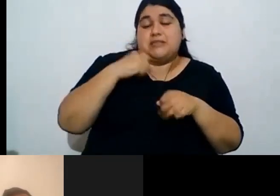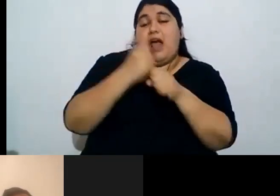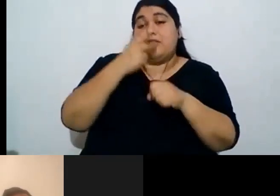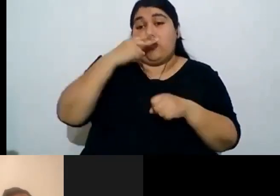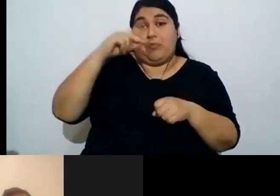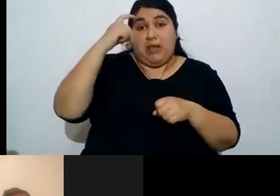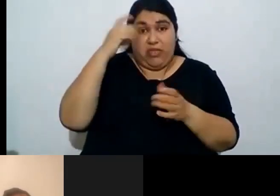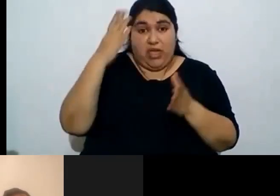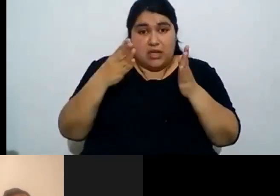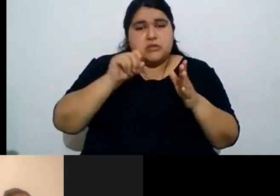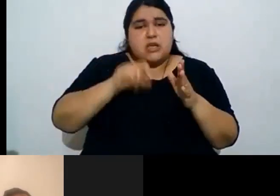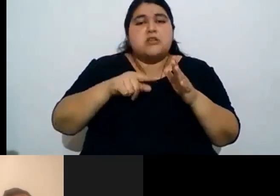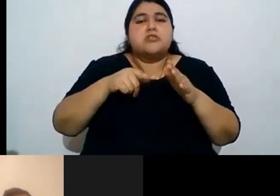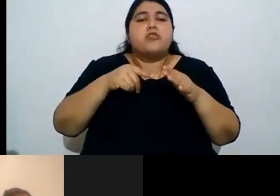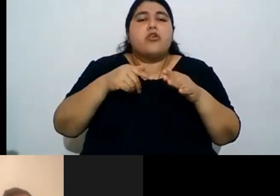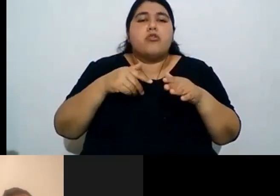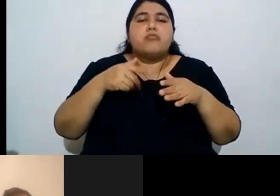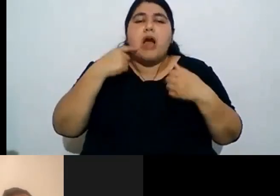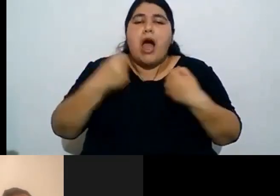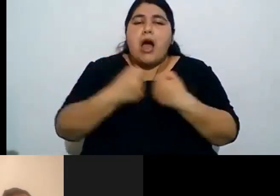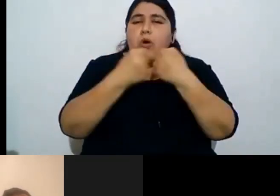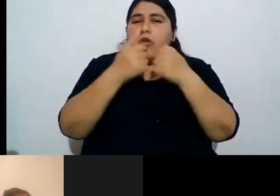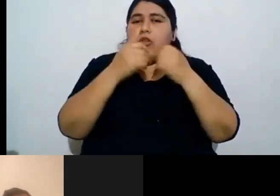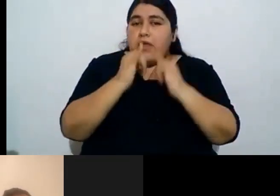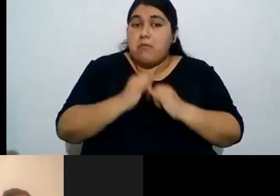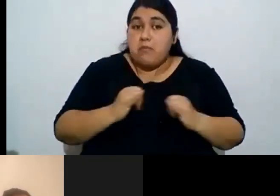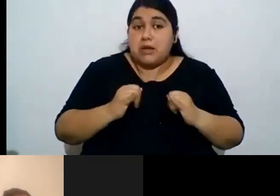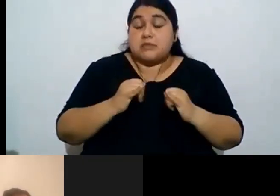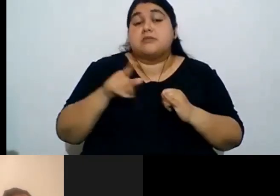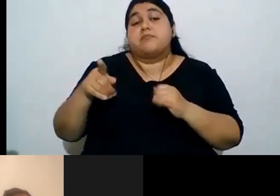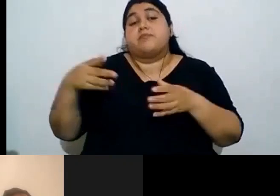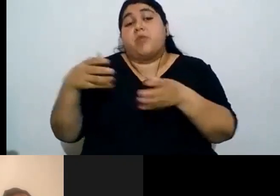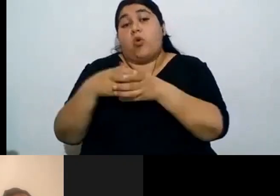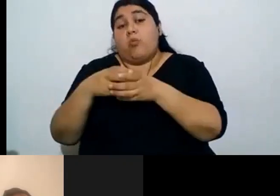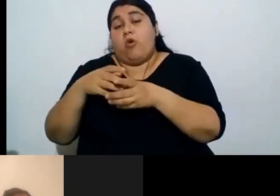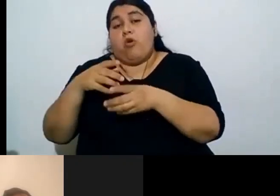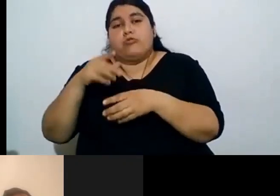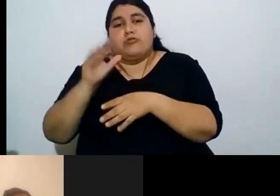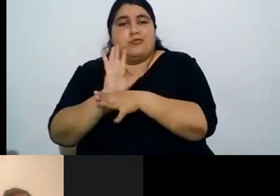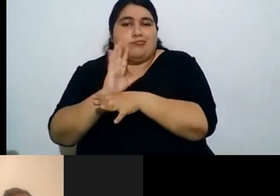unos procesos de paz donde los paramilitares